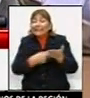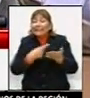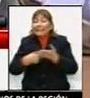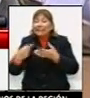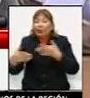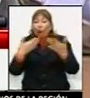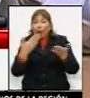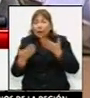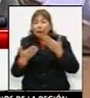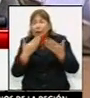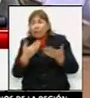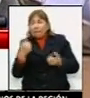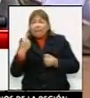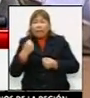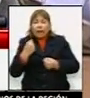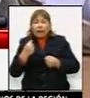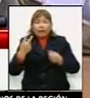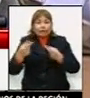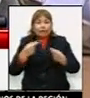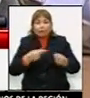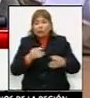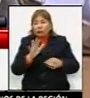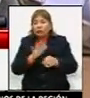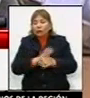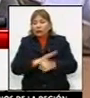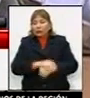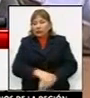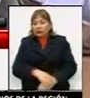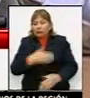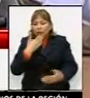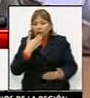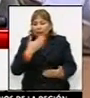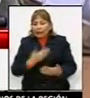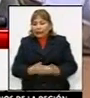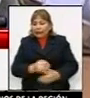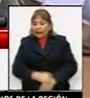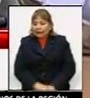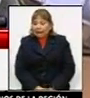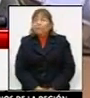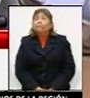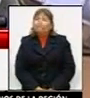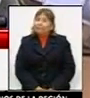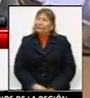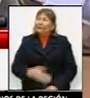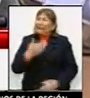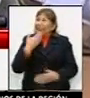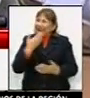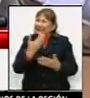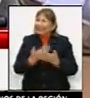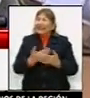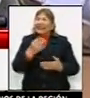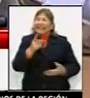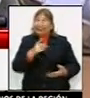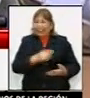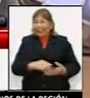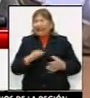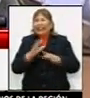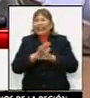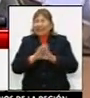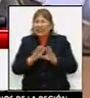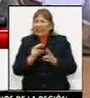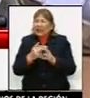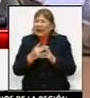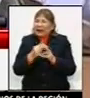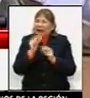en el Parlamento. Ha habido avances, pero ha sido insuficientes. Muchísimas gracias. A usted, doctor Tuesta. Para finalizar, sí, solamente muy corto,